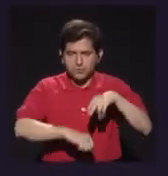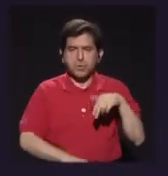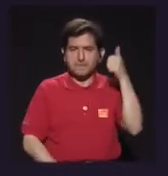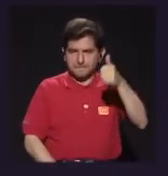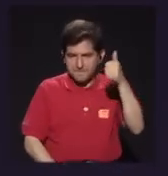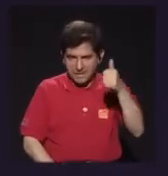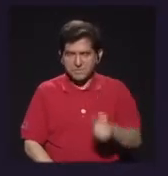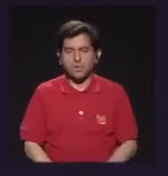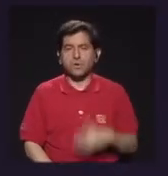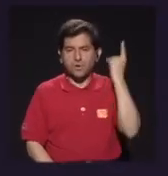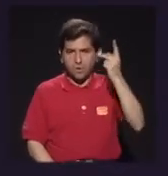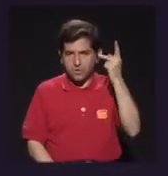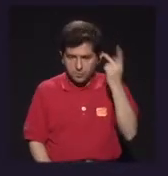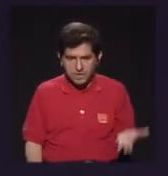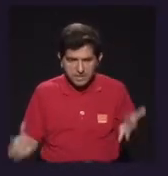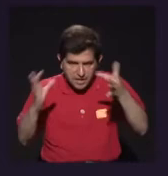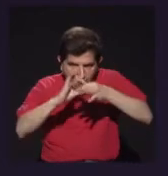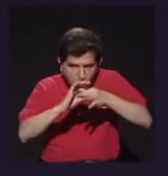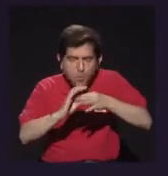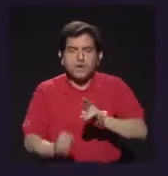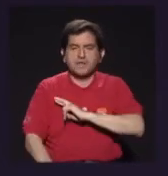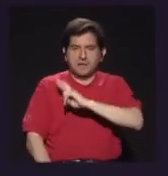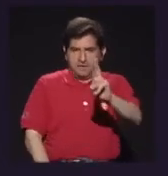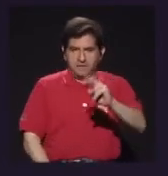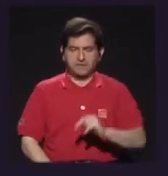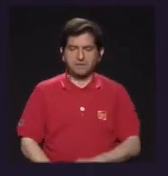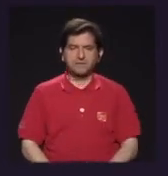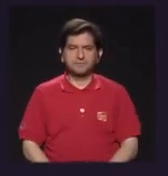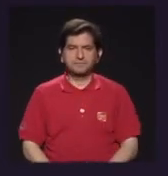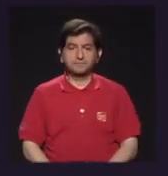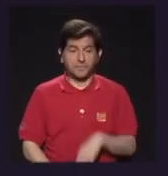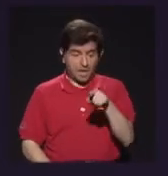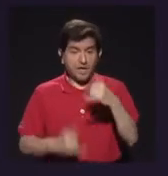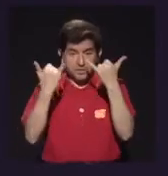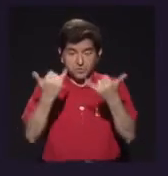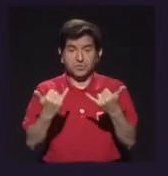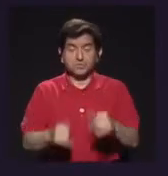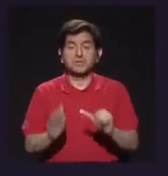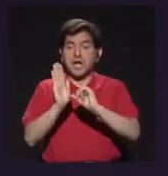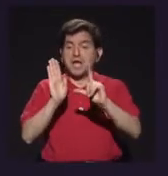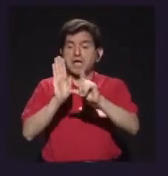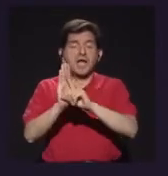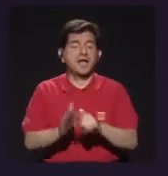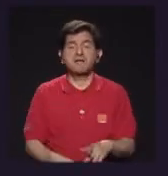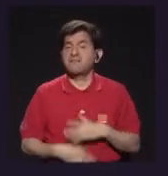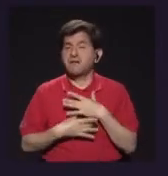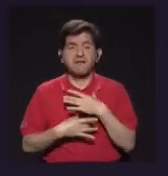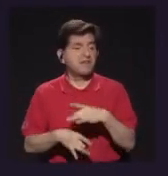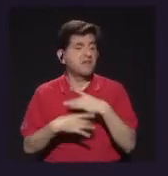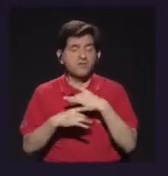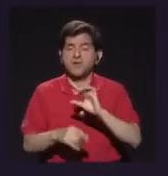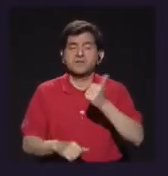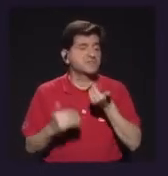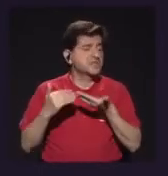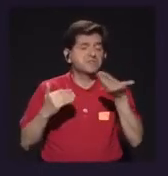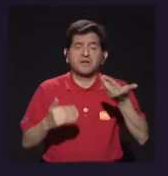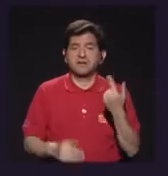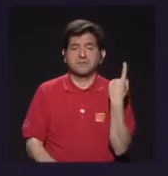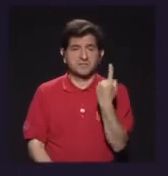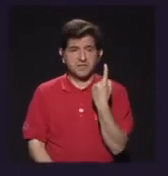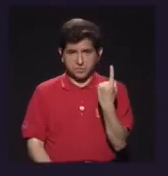hacen política de la mano de hacer religión llegan a la asamblea y no les interesan nada más y nada menos